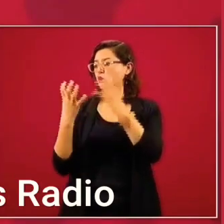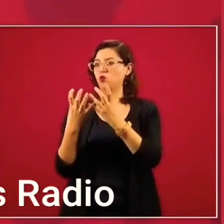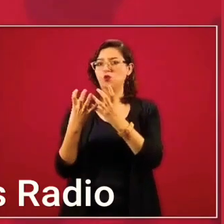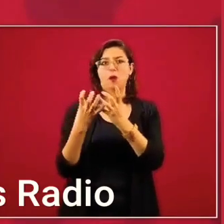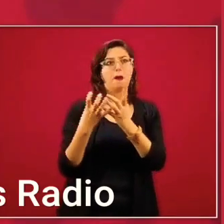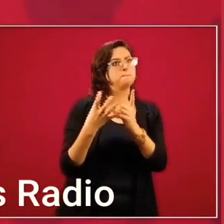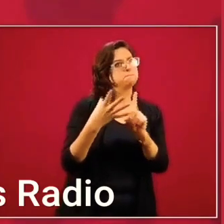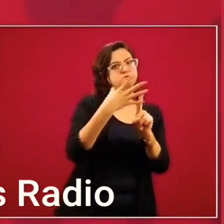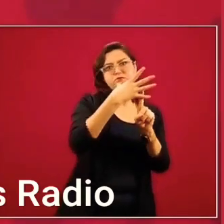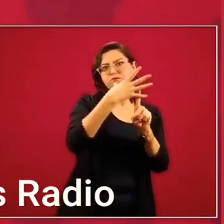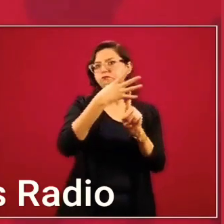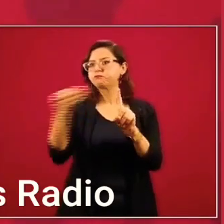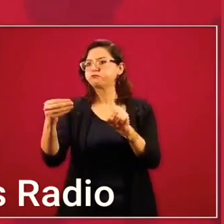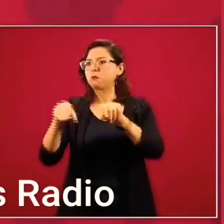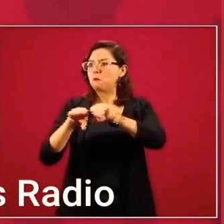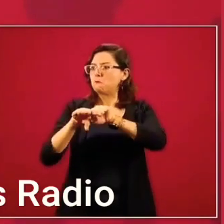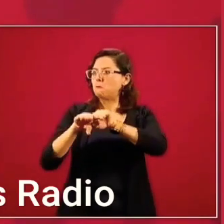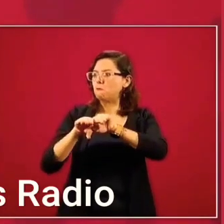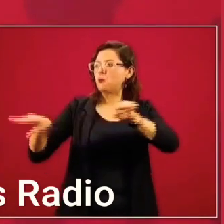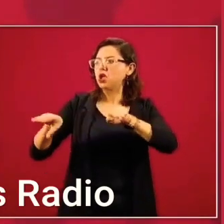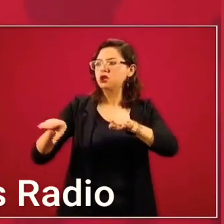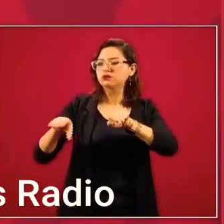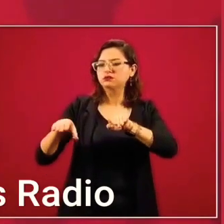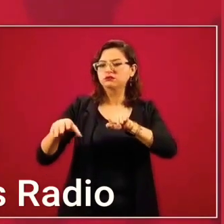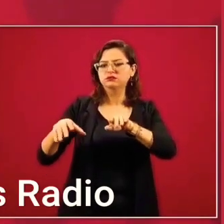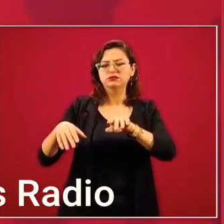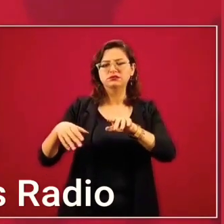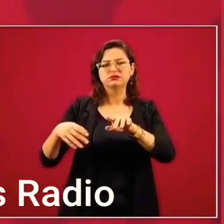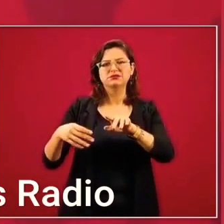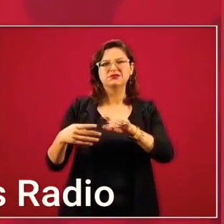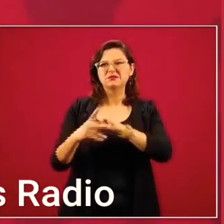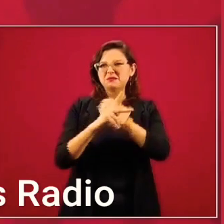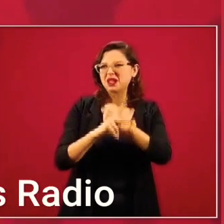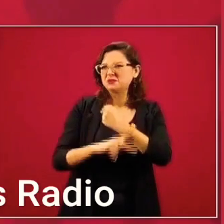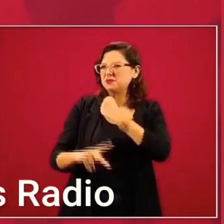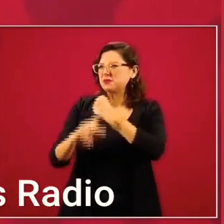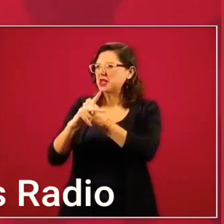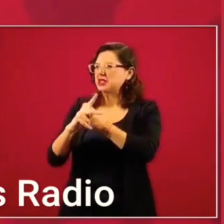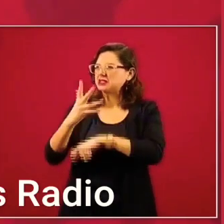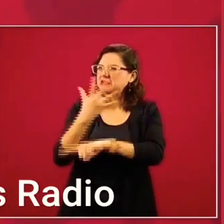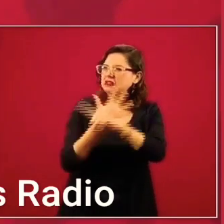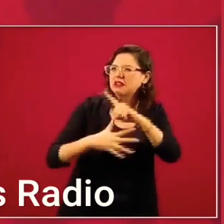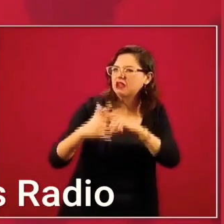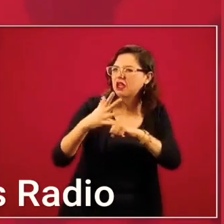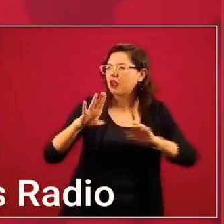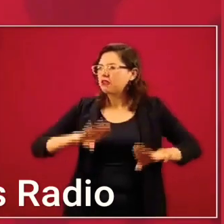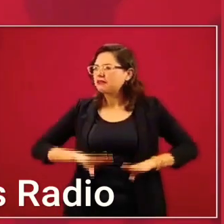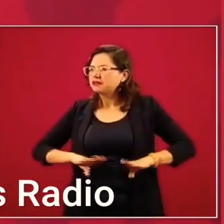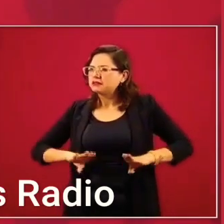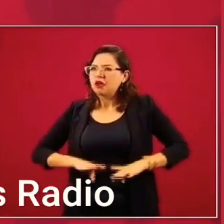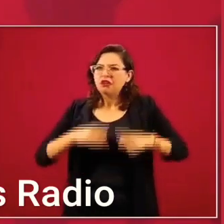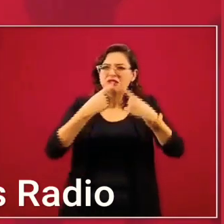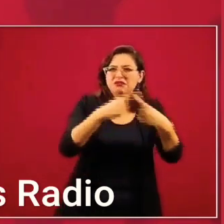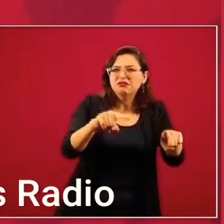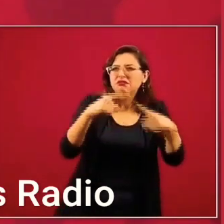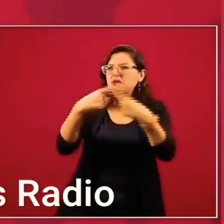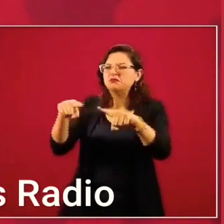sin tomar en cuenta las características propias de cada país, la realidad de cada país,